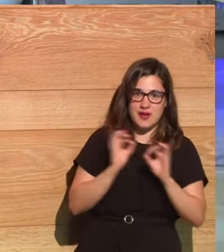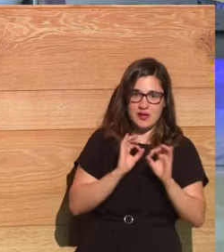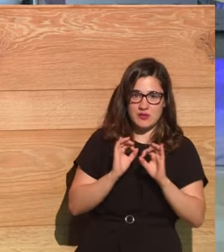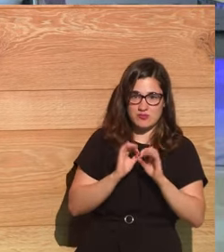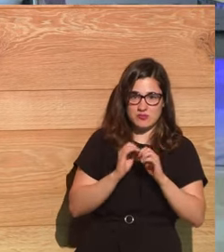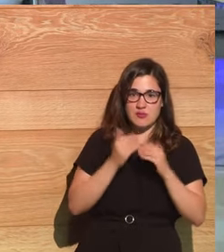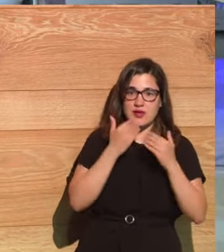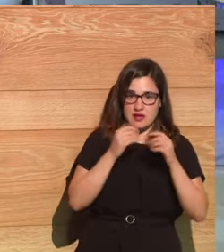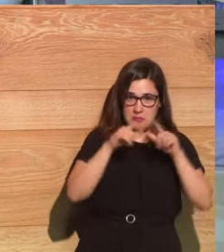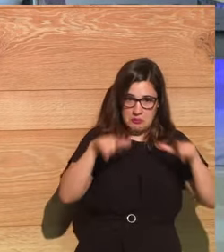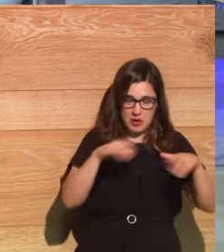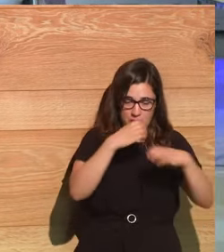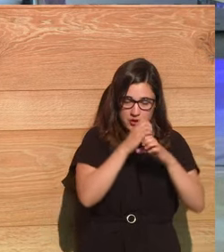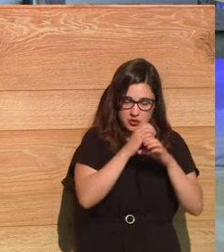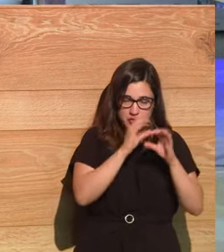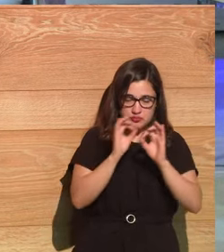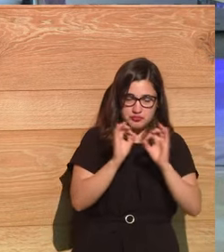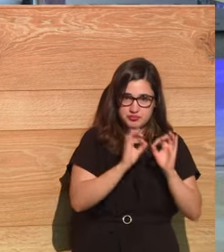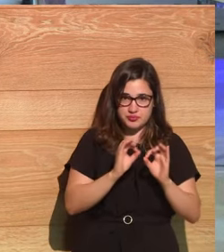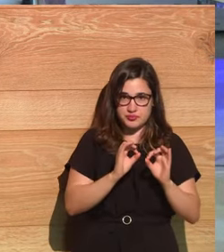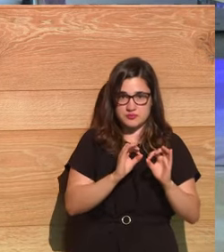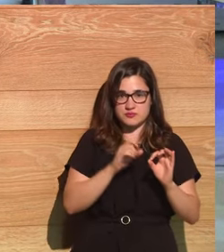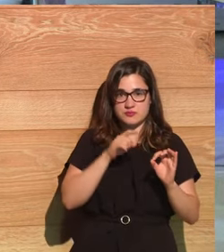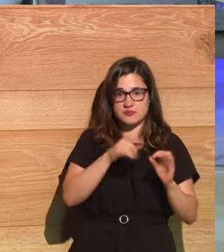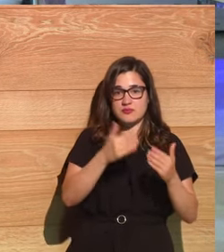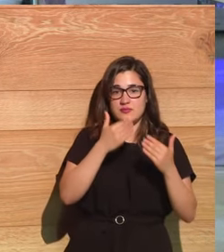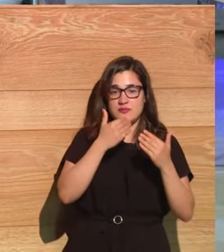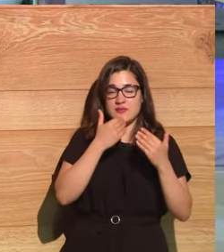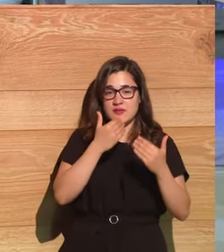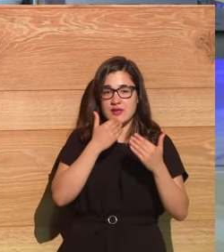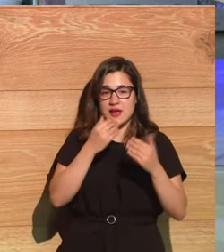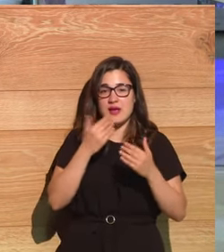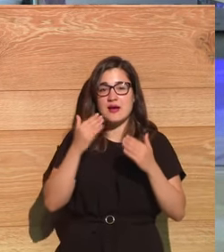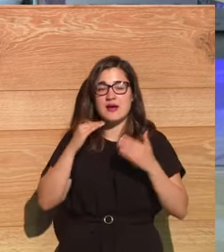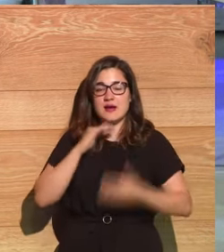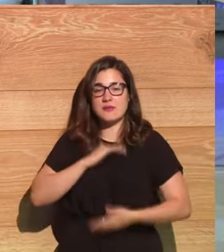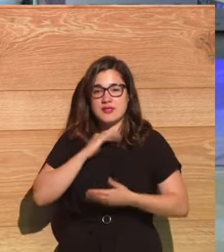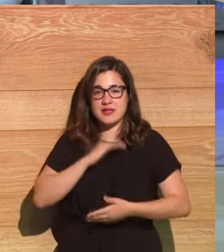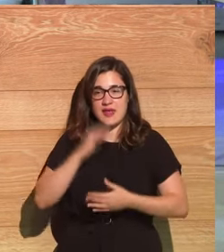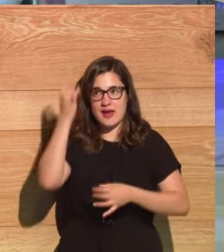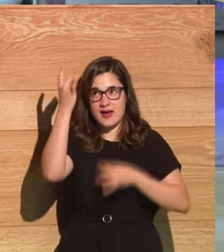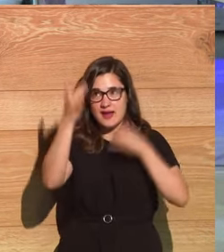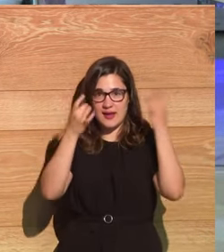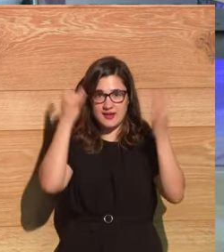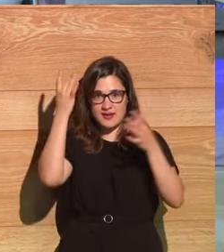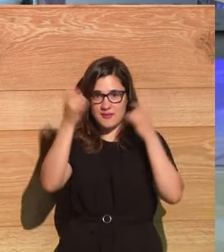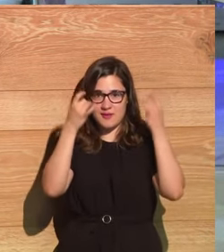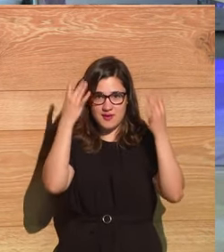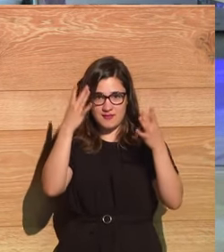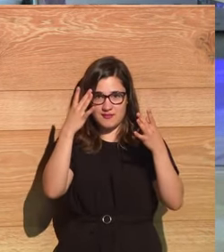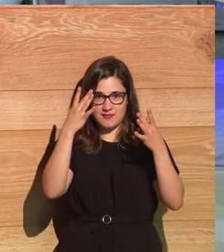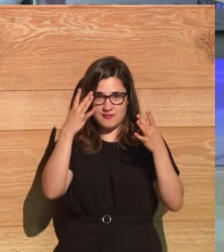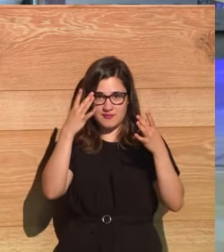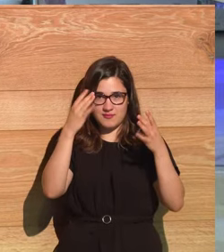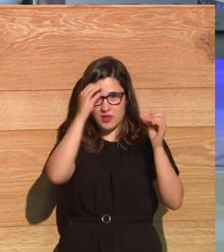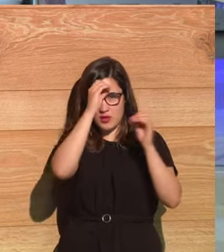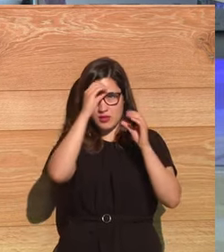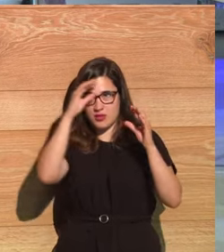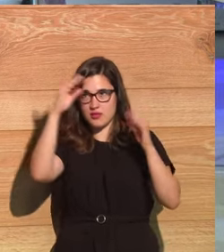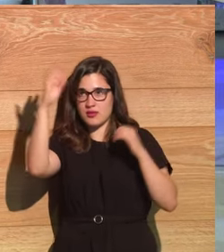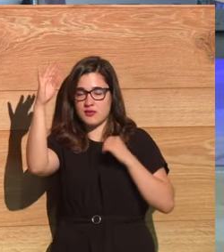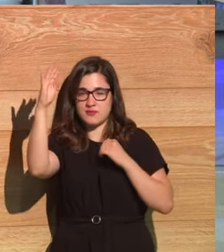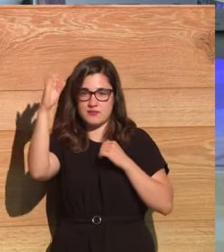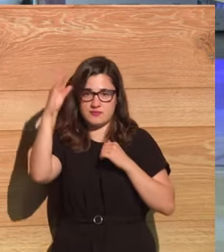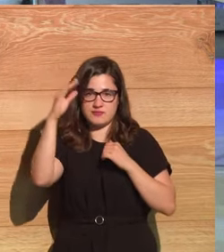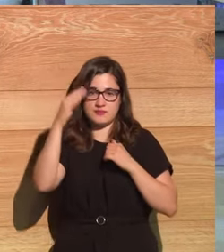es un exponente de la capacidad creativa y de abstracción que tiene el ser humano. Entonces yo incidiría en eso, que a lo largo de la evolución no